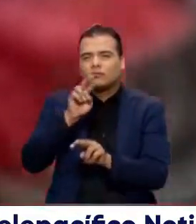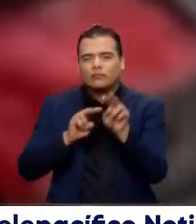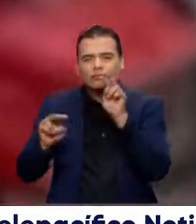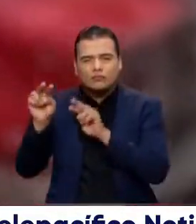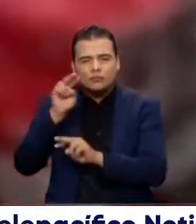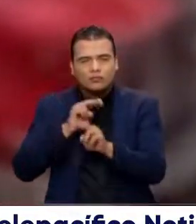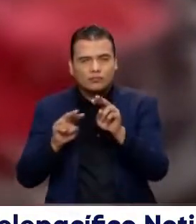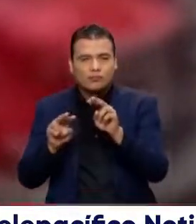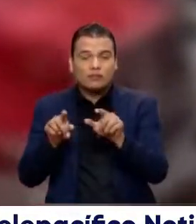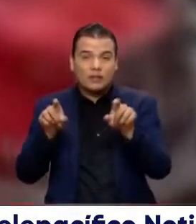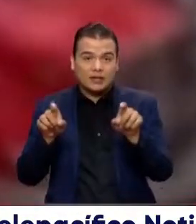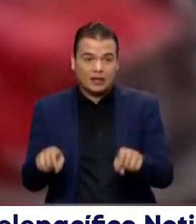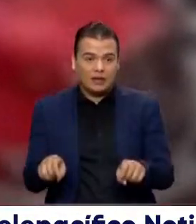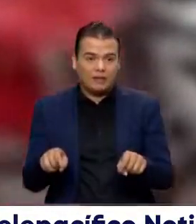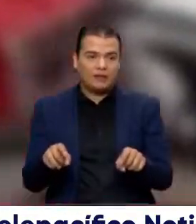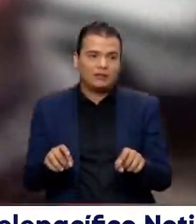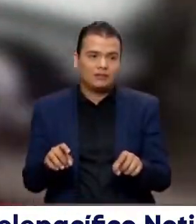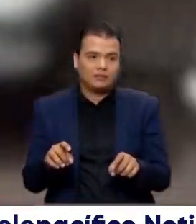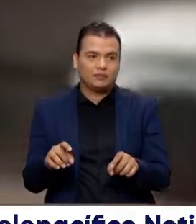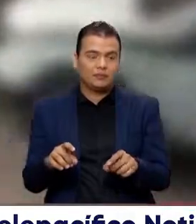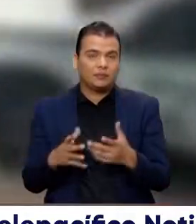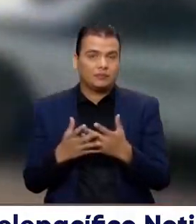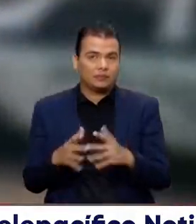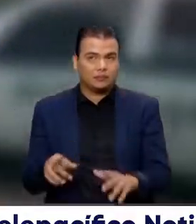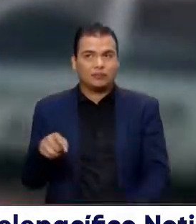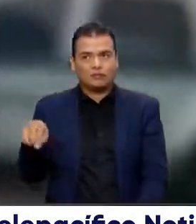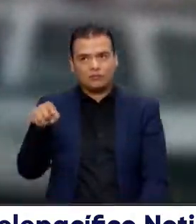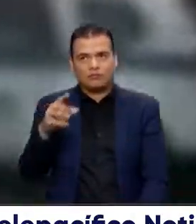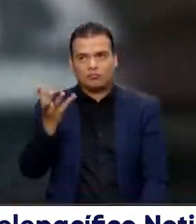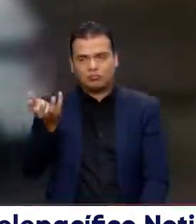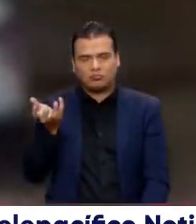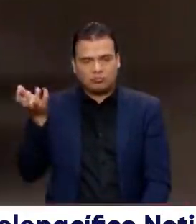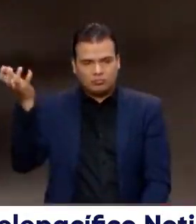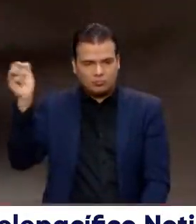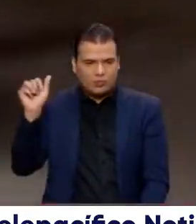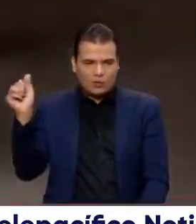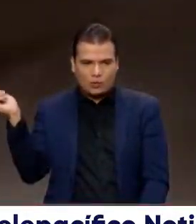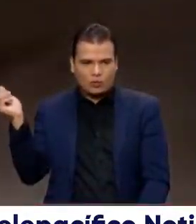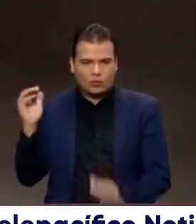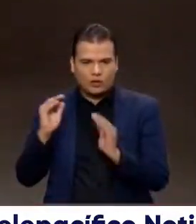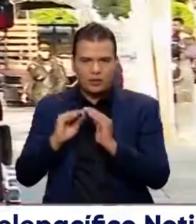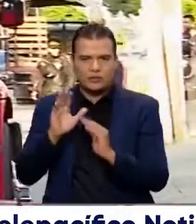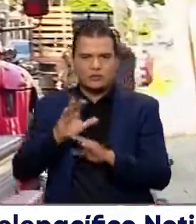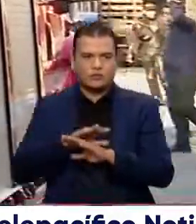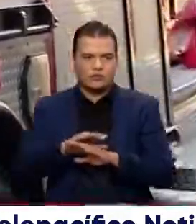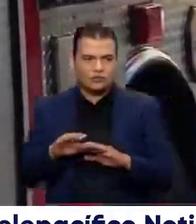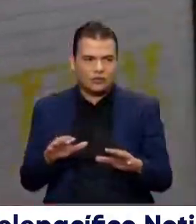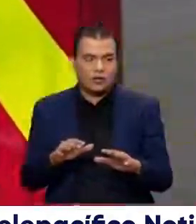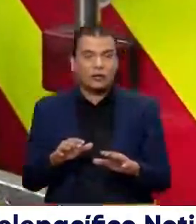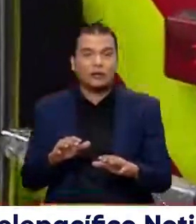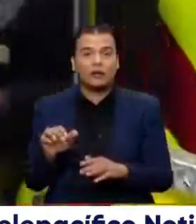equipos de tecnología, ellos van a ser llevados a otras estaciones de policía. El incendio fue controlado